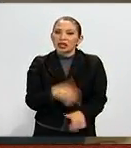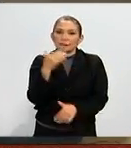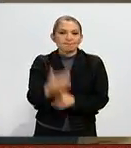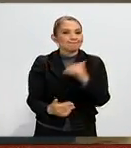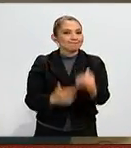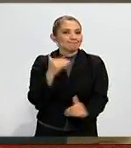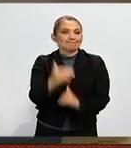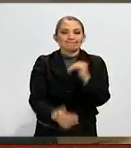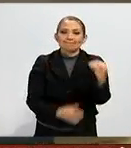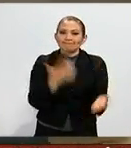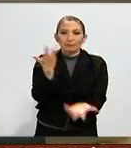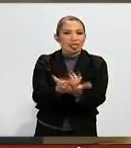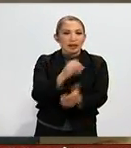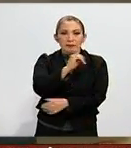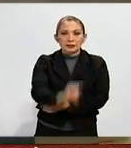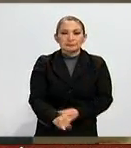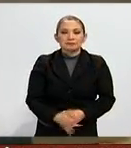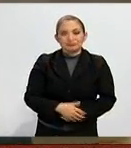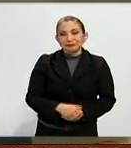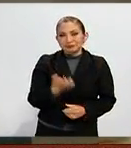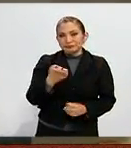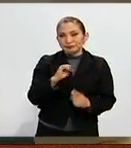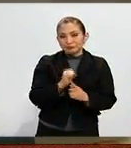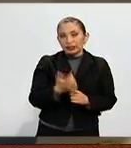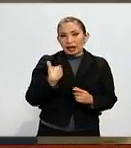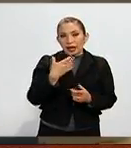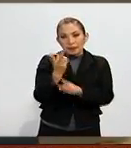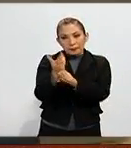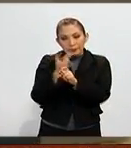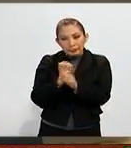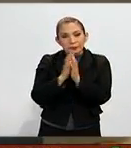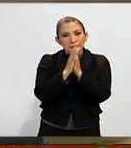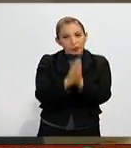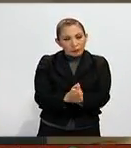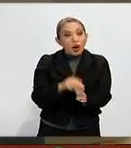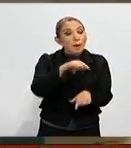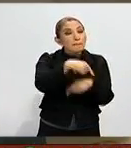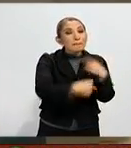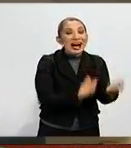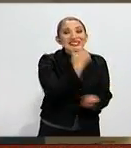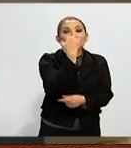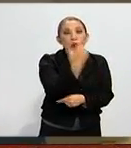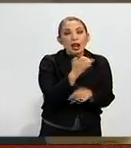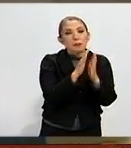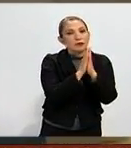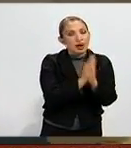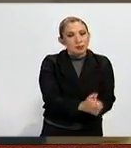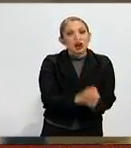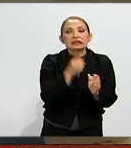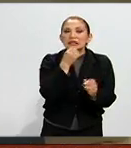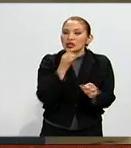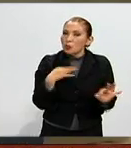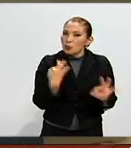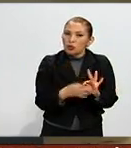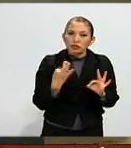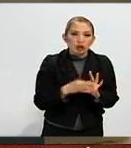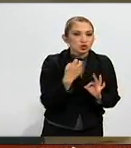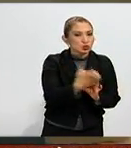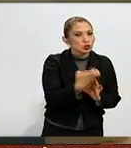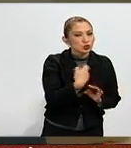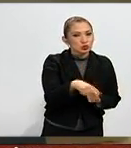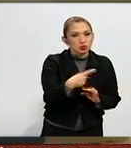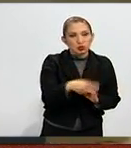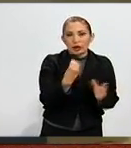parar por esta situación. Así es que hacer una invitación a que no haya ausentismo, a que los niños vayan a las